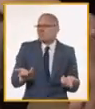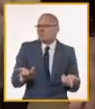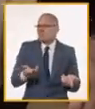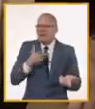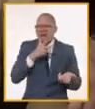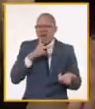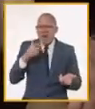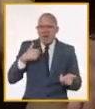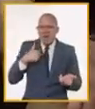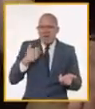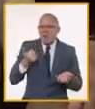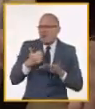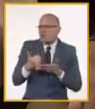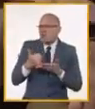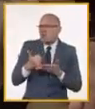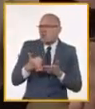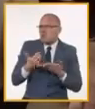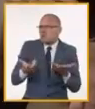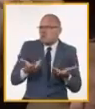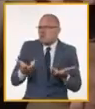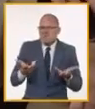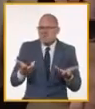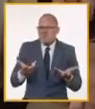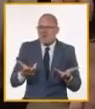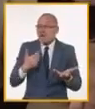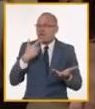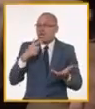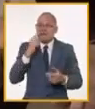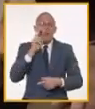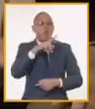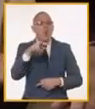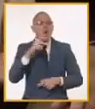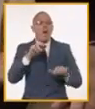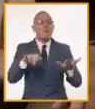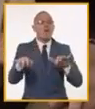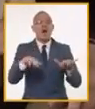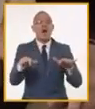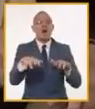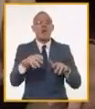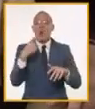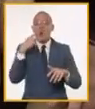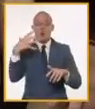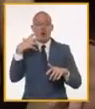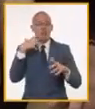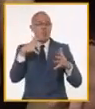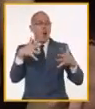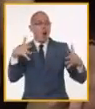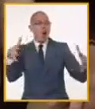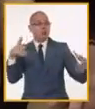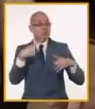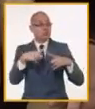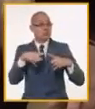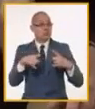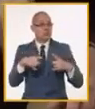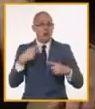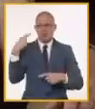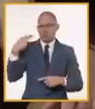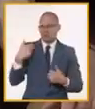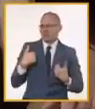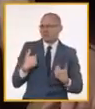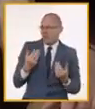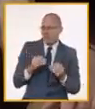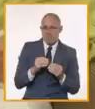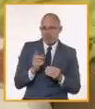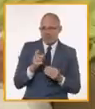un concierto, que había que conseguirle el piano bueno, piano que todas esas tareas me las daba.